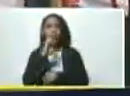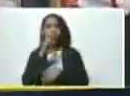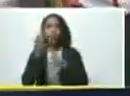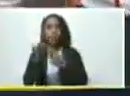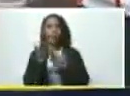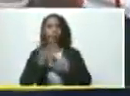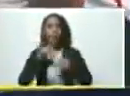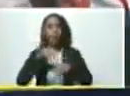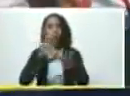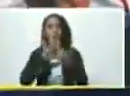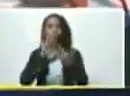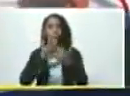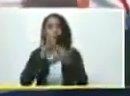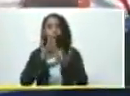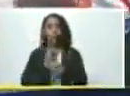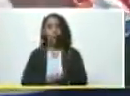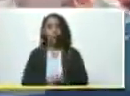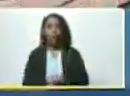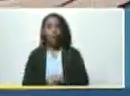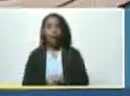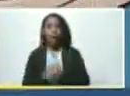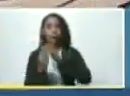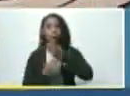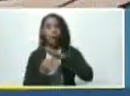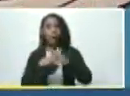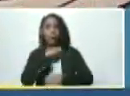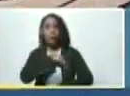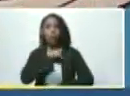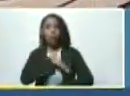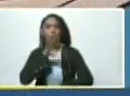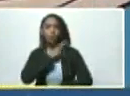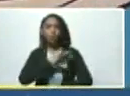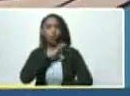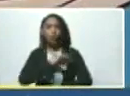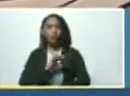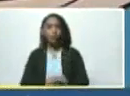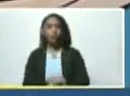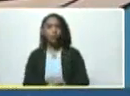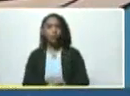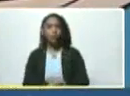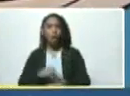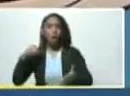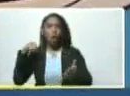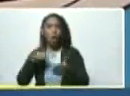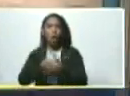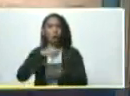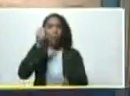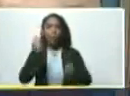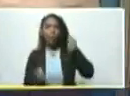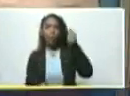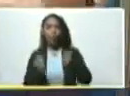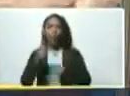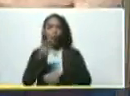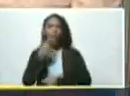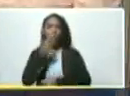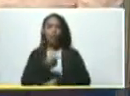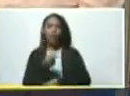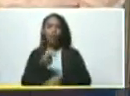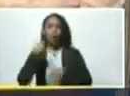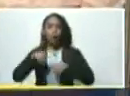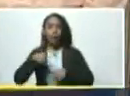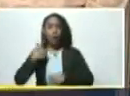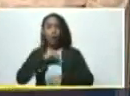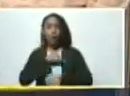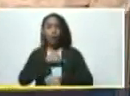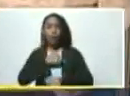recibimos este pase en la base de Misiones Socialistas, Golpe de Timón. Como usted lo ha dicho, aquí se encuentra nuestra